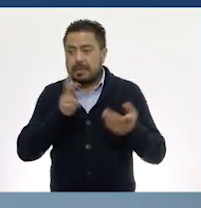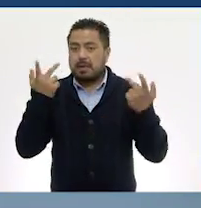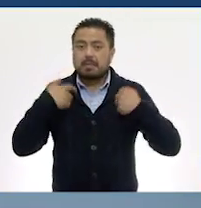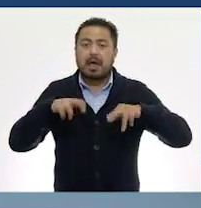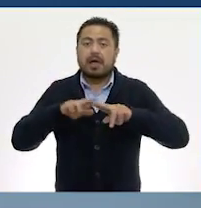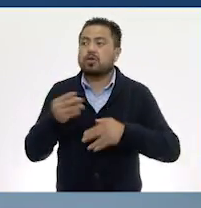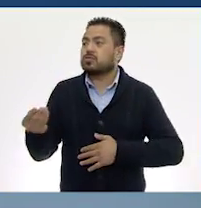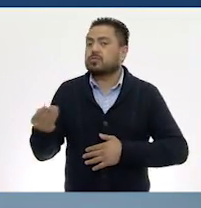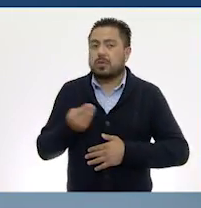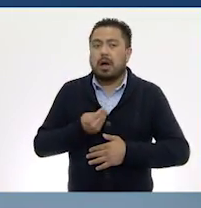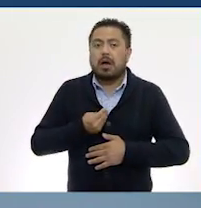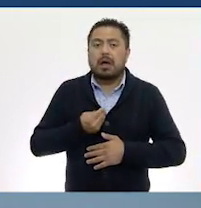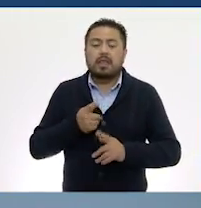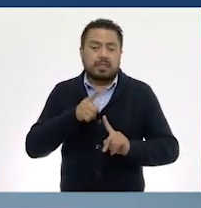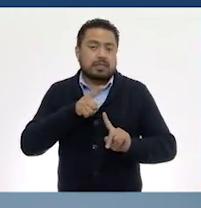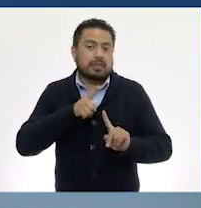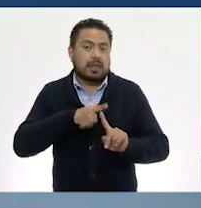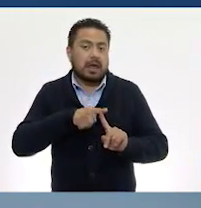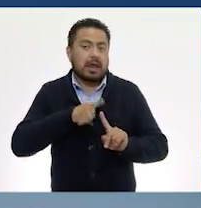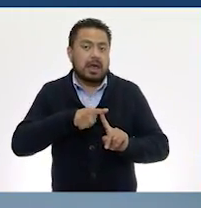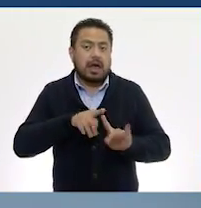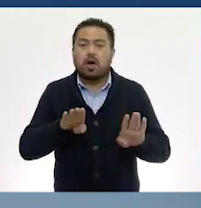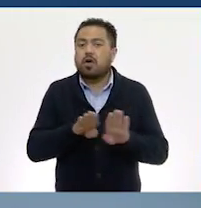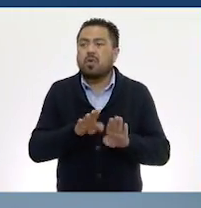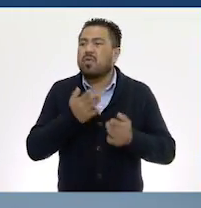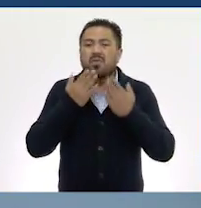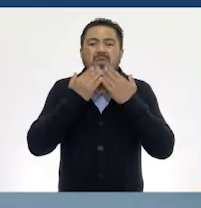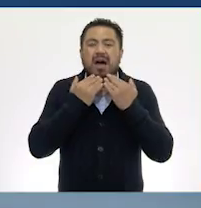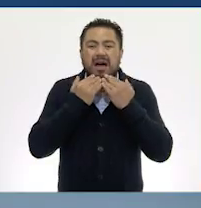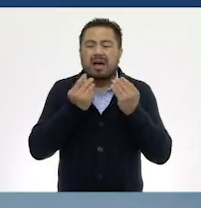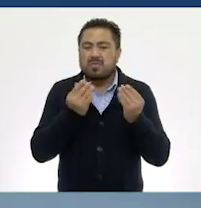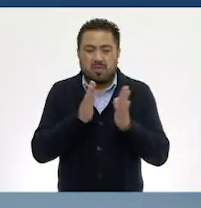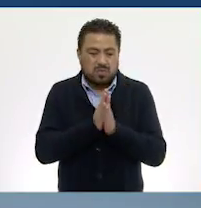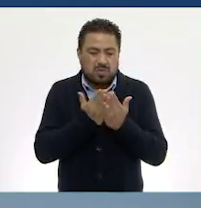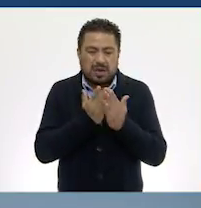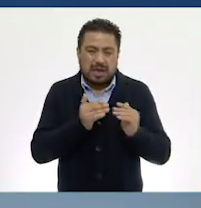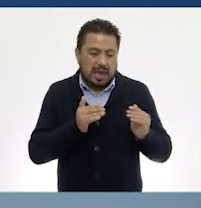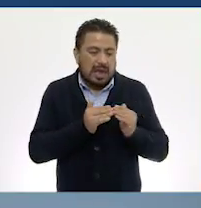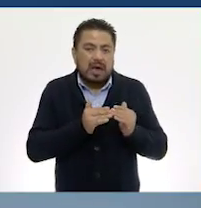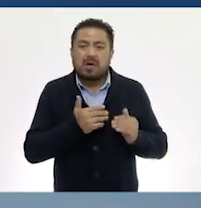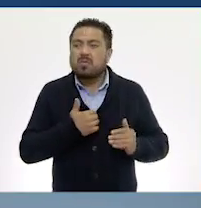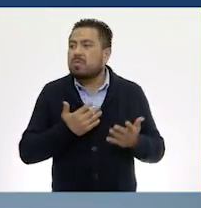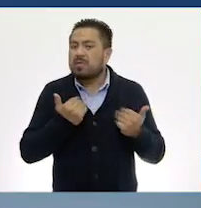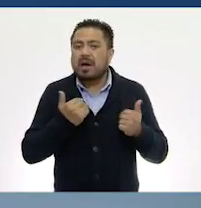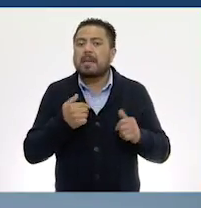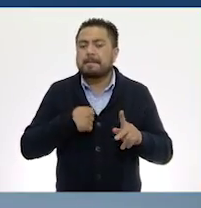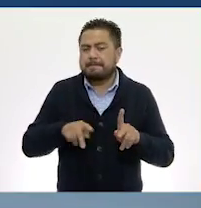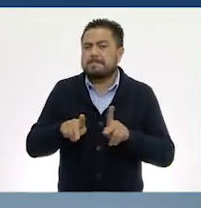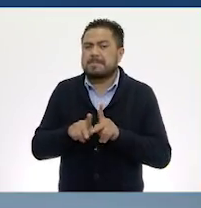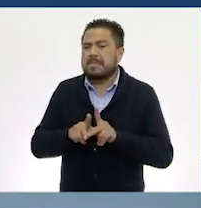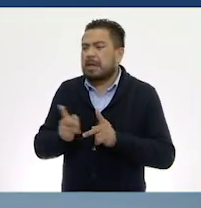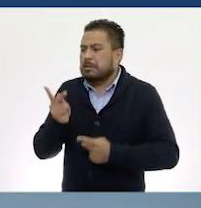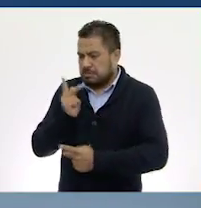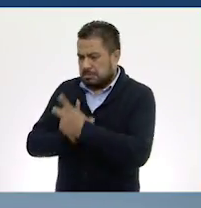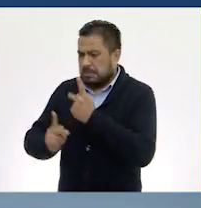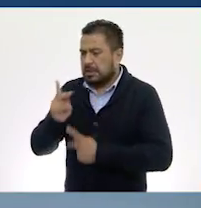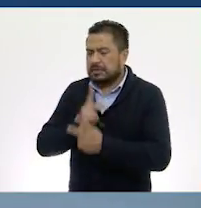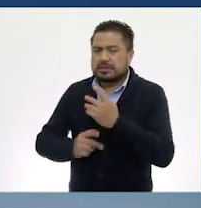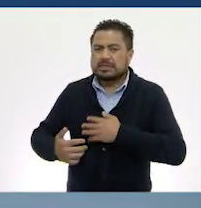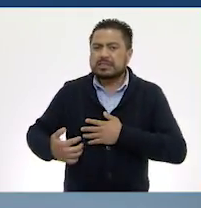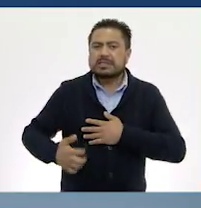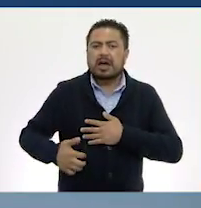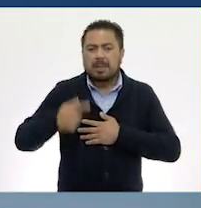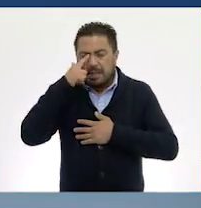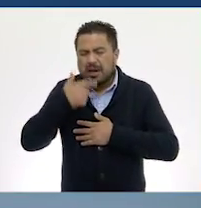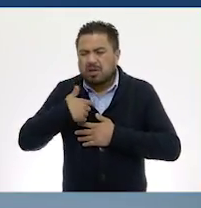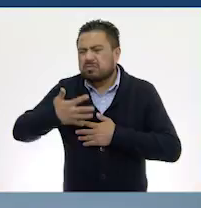ha dejado tarea. Y como no tengo muchos libros en casa, mi primo me prestó su celular para buscar